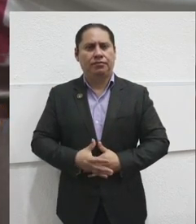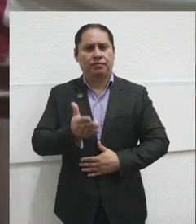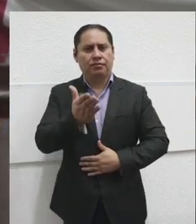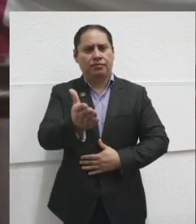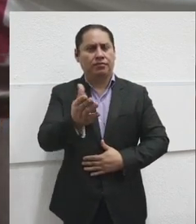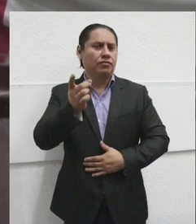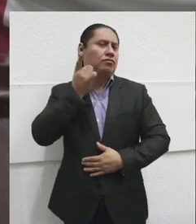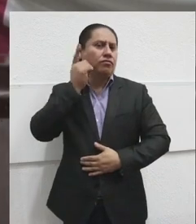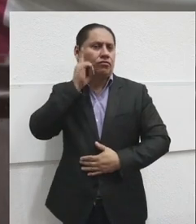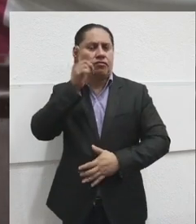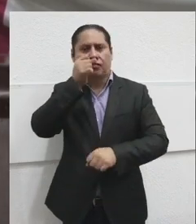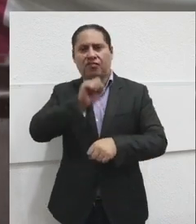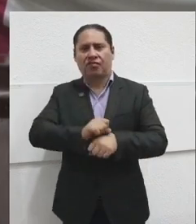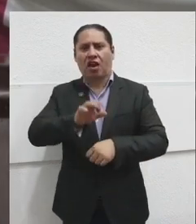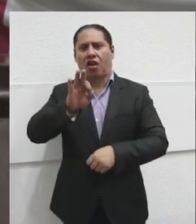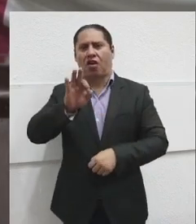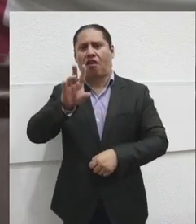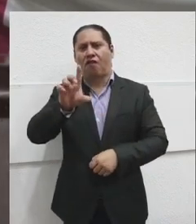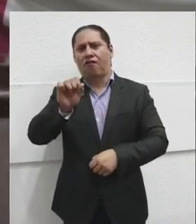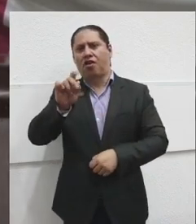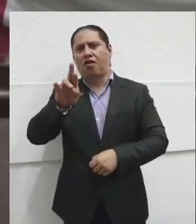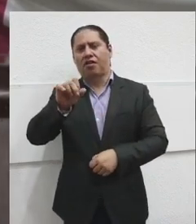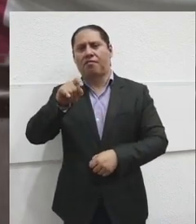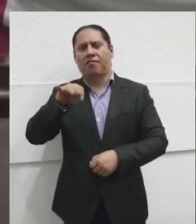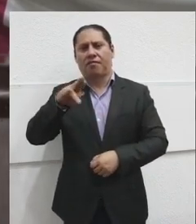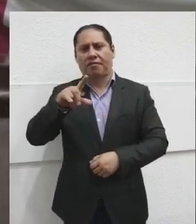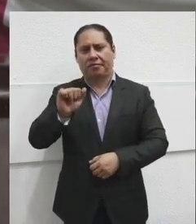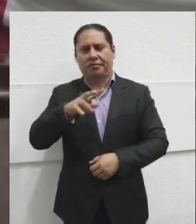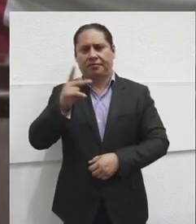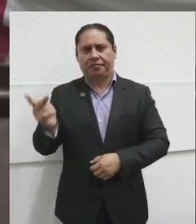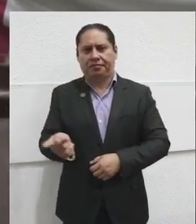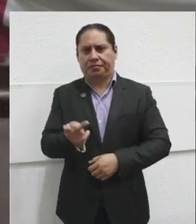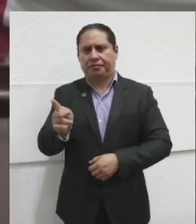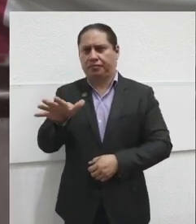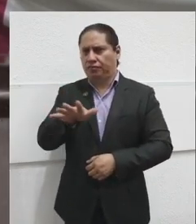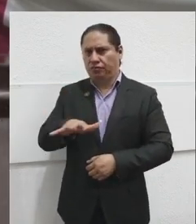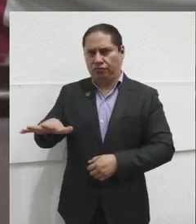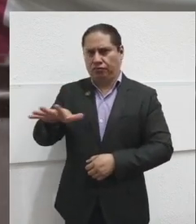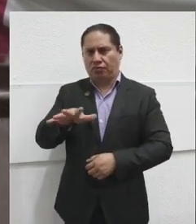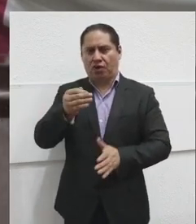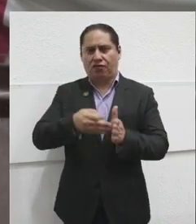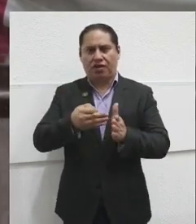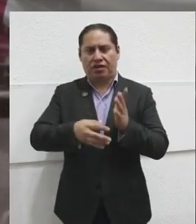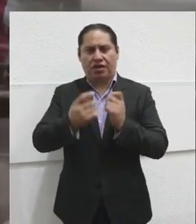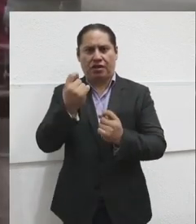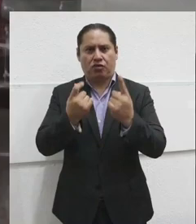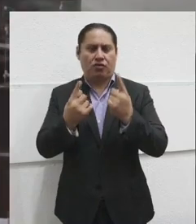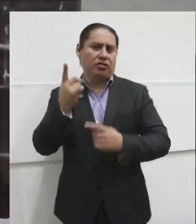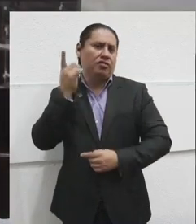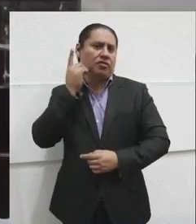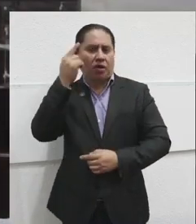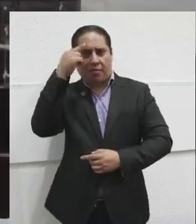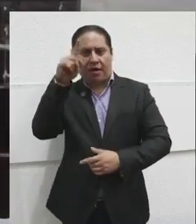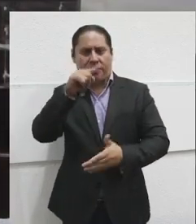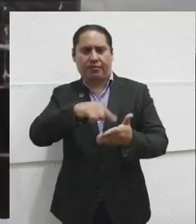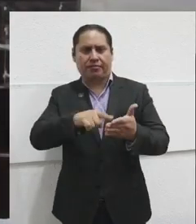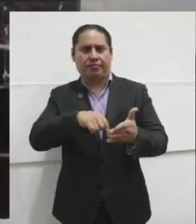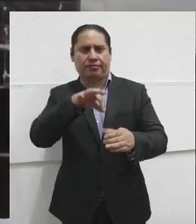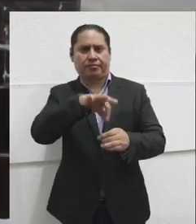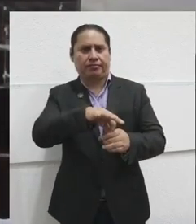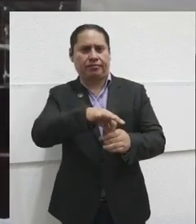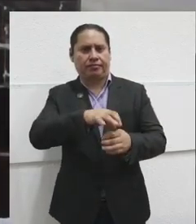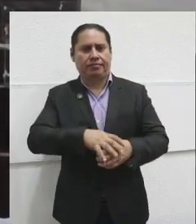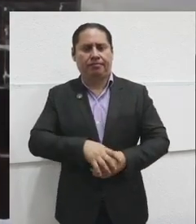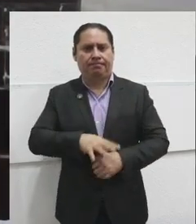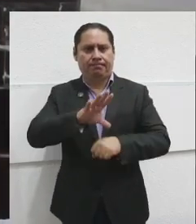a la diputada secretaria Flor de María Esponda Torres se sirva a verificar si falta algún diputado por emitir su voto. Con su